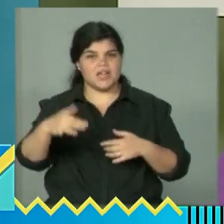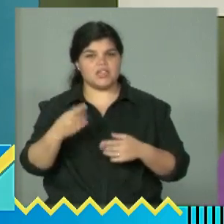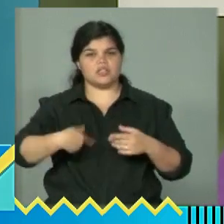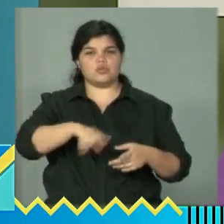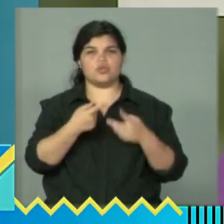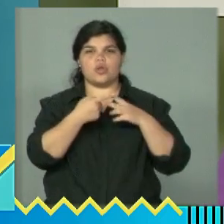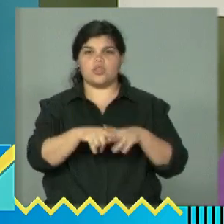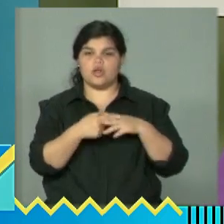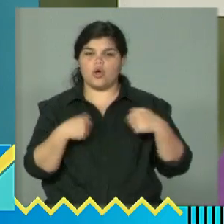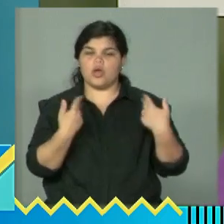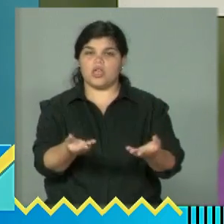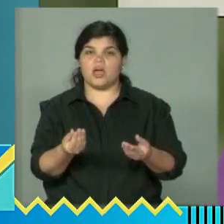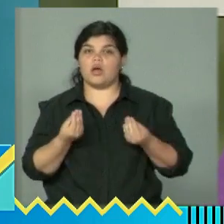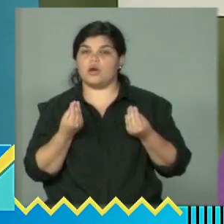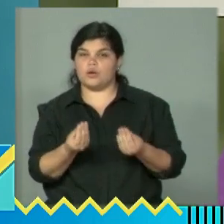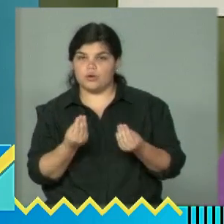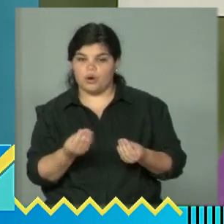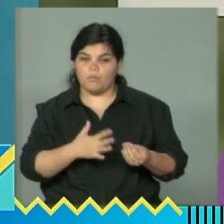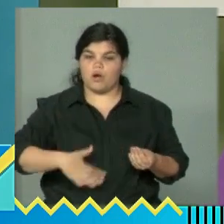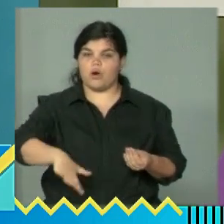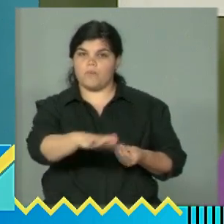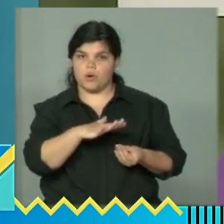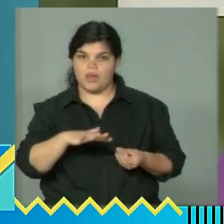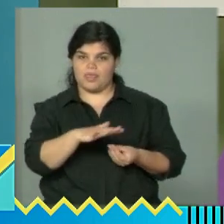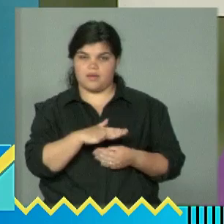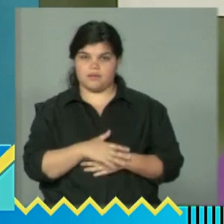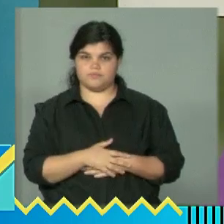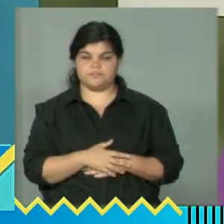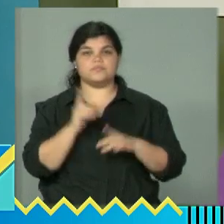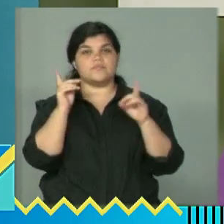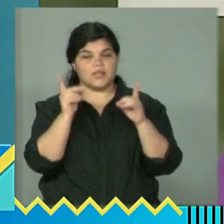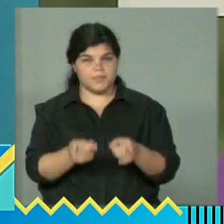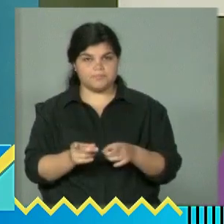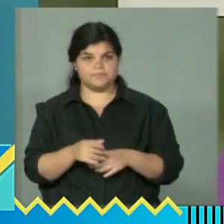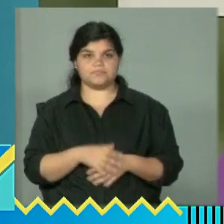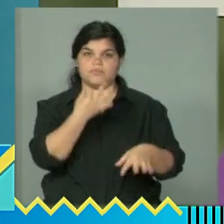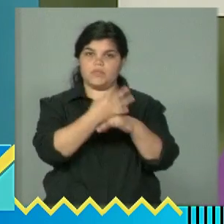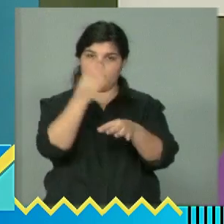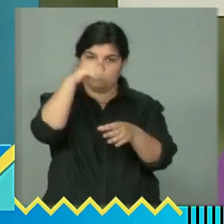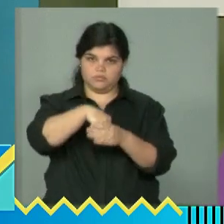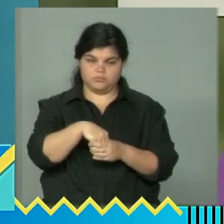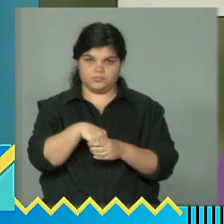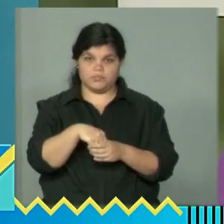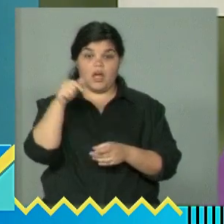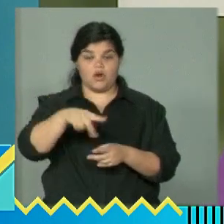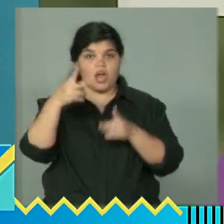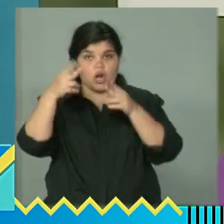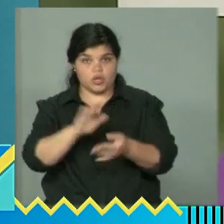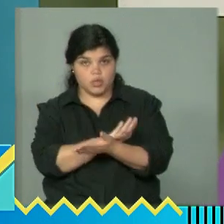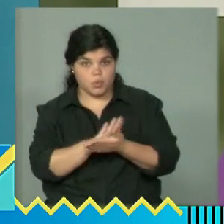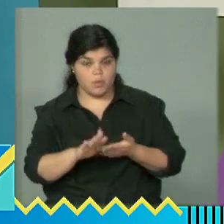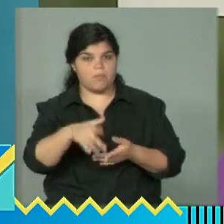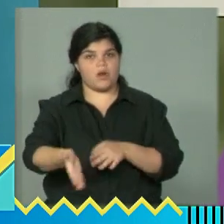desde la tecnología a nuestras comunidades, a nuestra ciudad y, por supuesto, también desde la educación. Nos vamos a un nuevo corte, pero